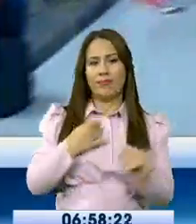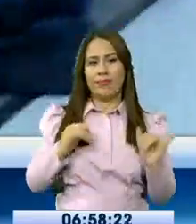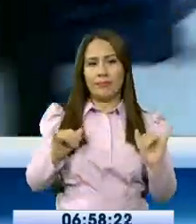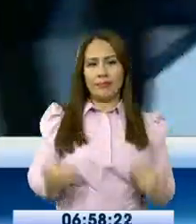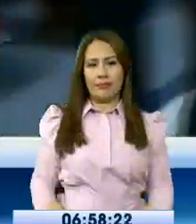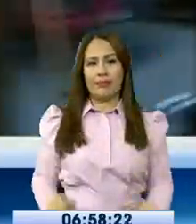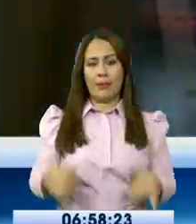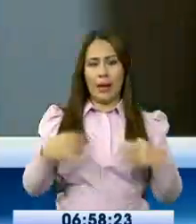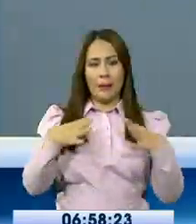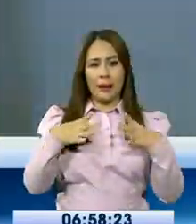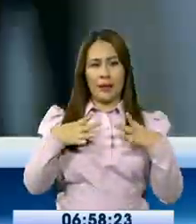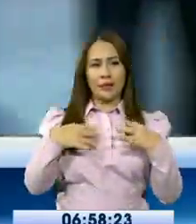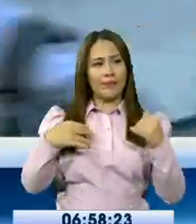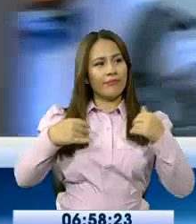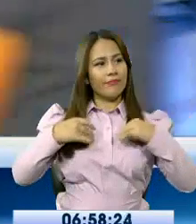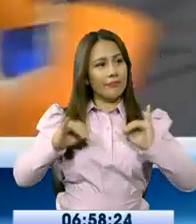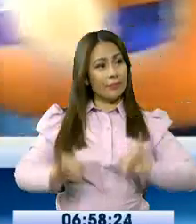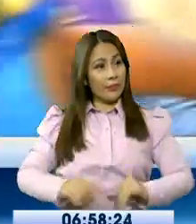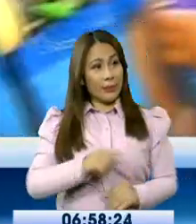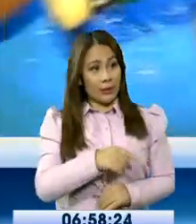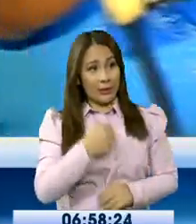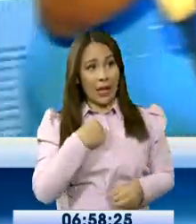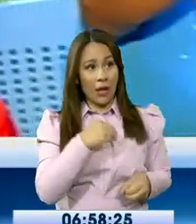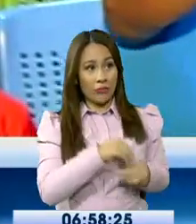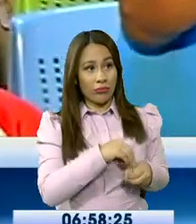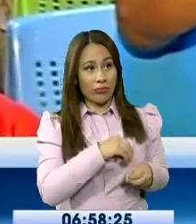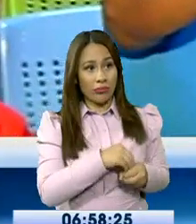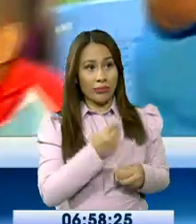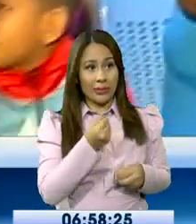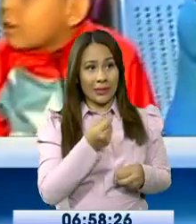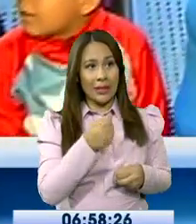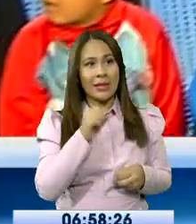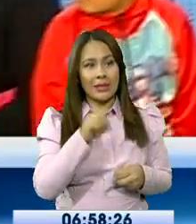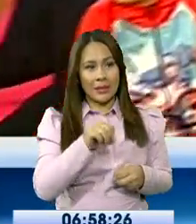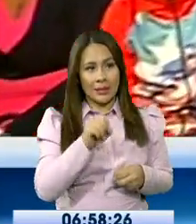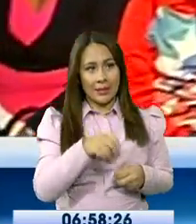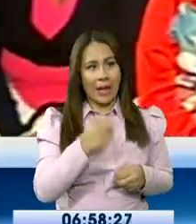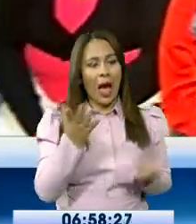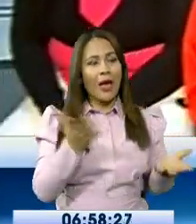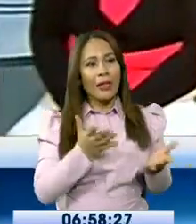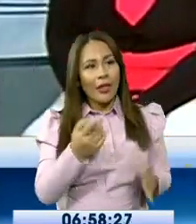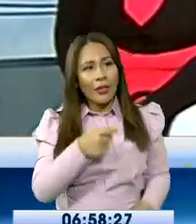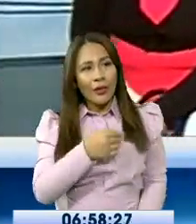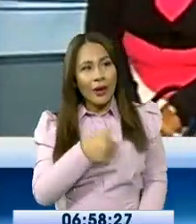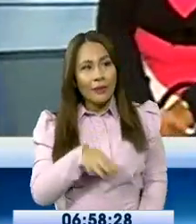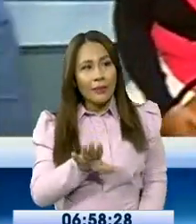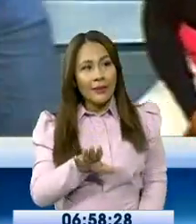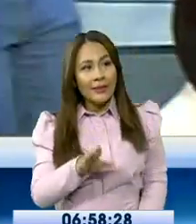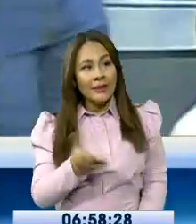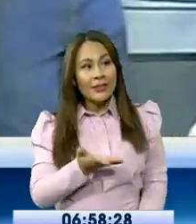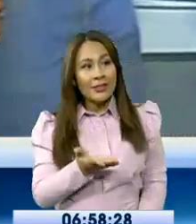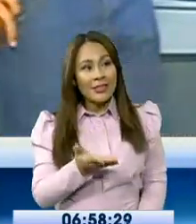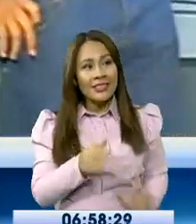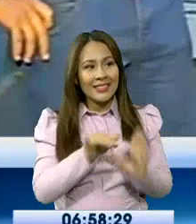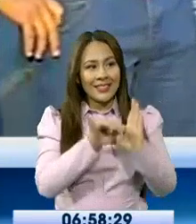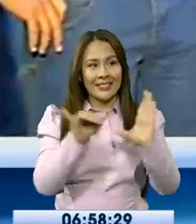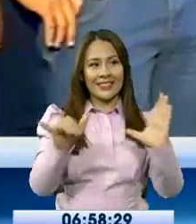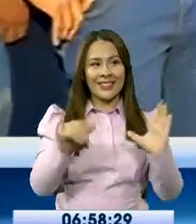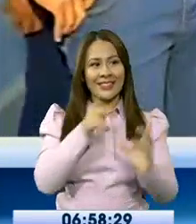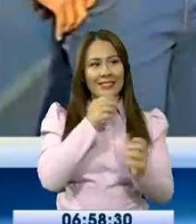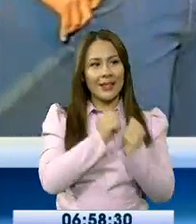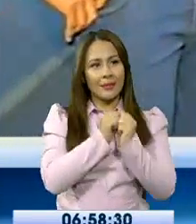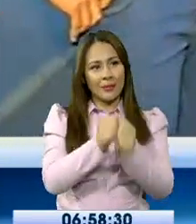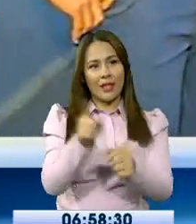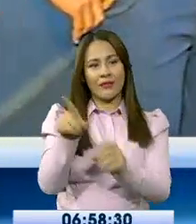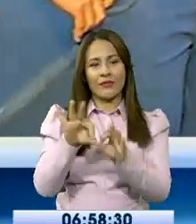vacacionar. En su caso, ¿se ha tenido alguito ahorrado? Parece que sí. ¿Para dónde? A Santa Elena. ¿Compañía de su familia?